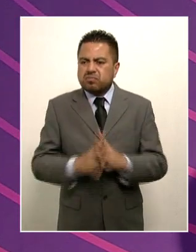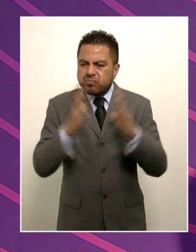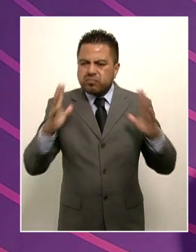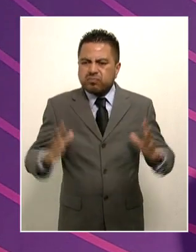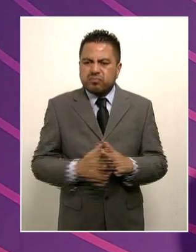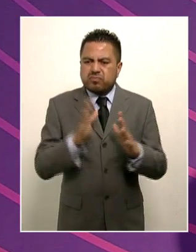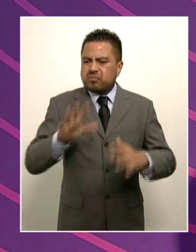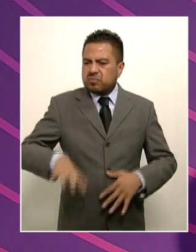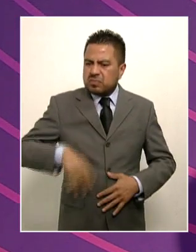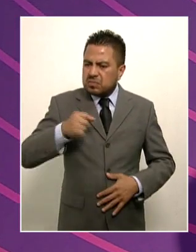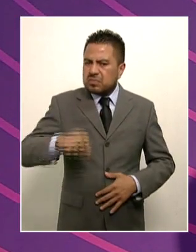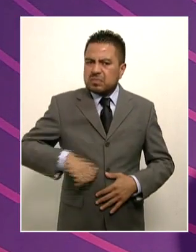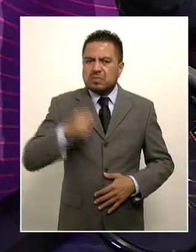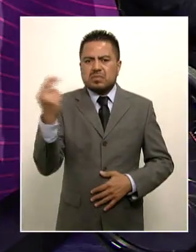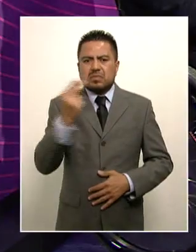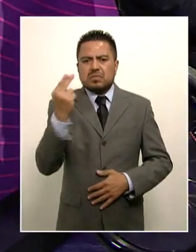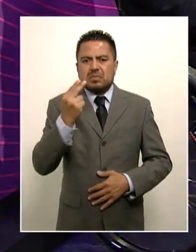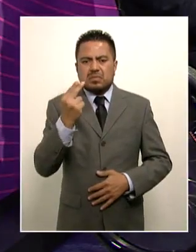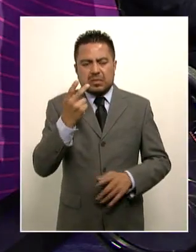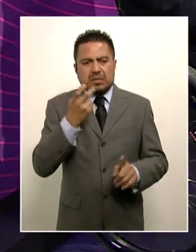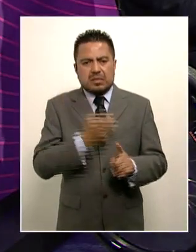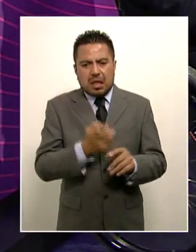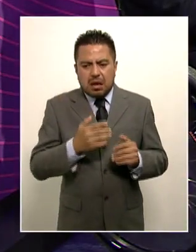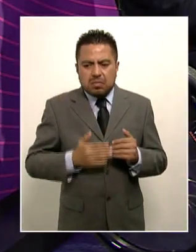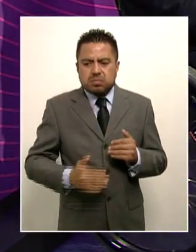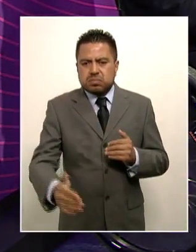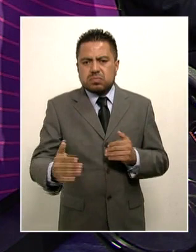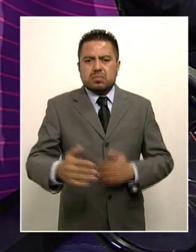que teníamos que tomar en ese momento.